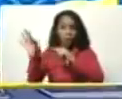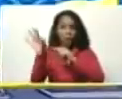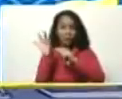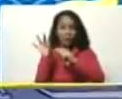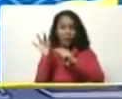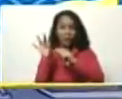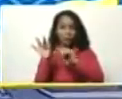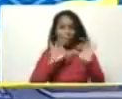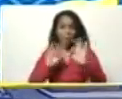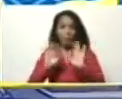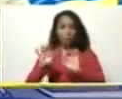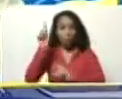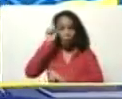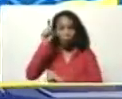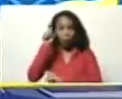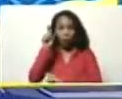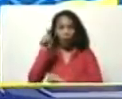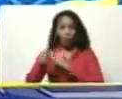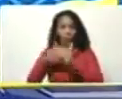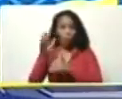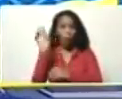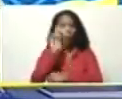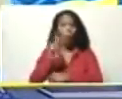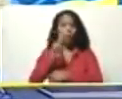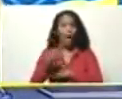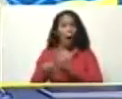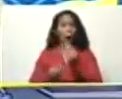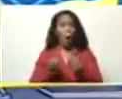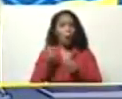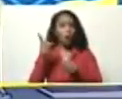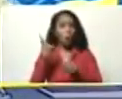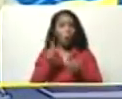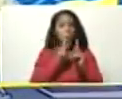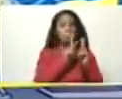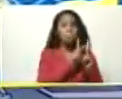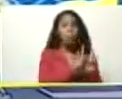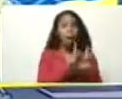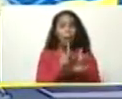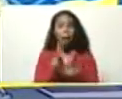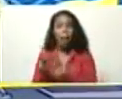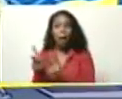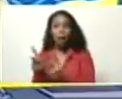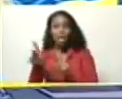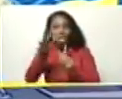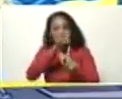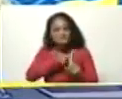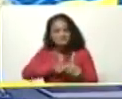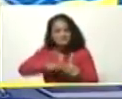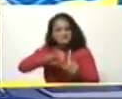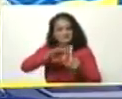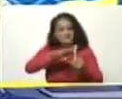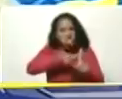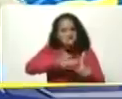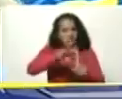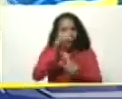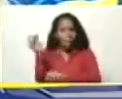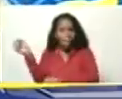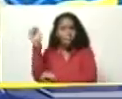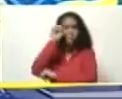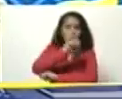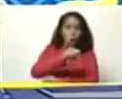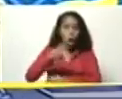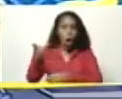cuadran, y luego los utilizan en sus planes para acosar y para derrocar a